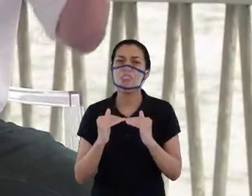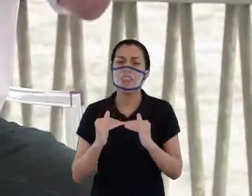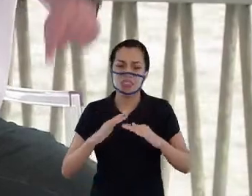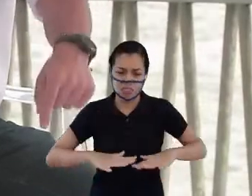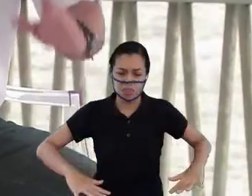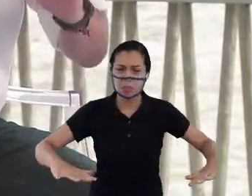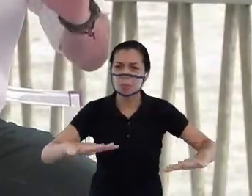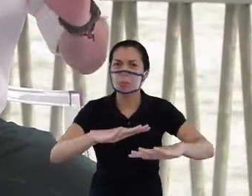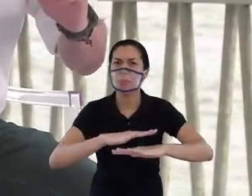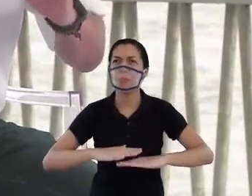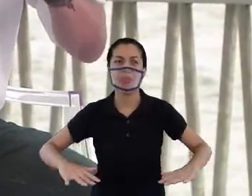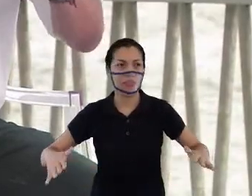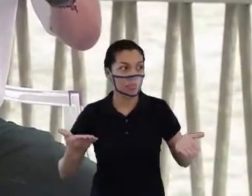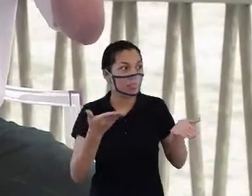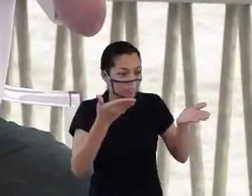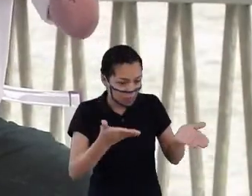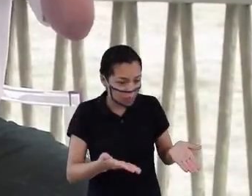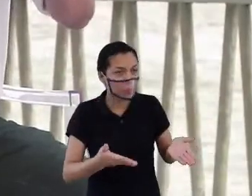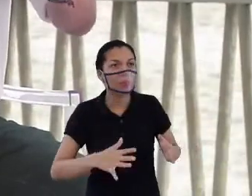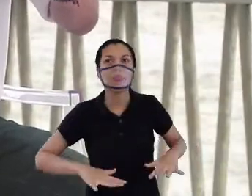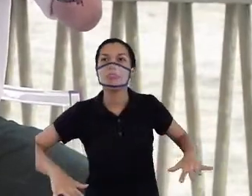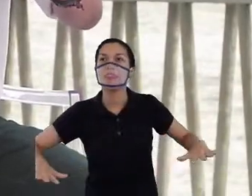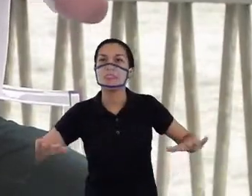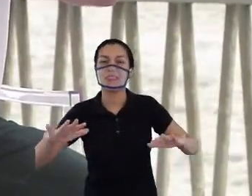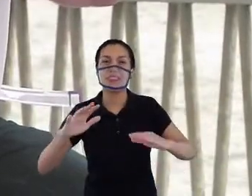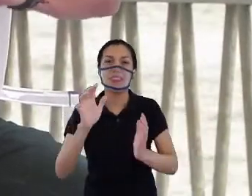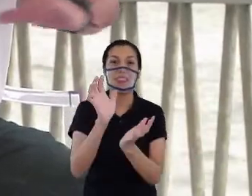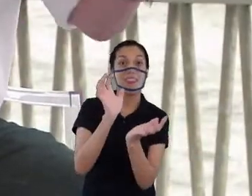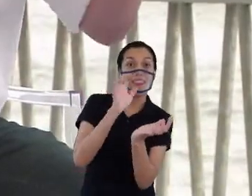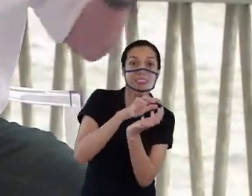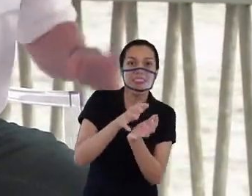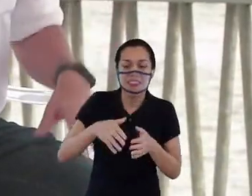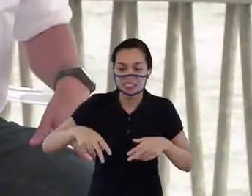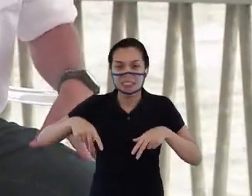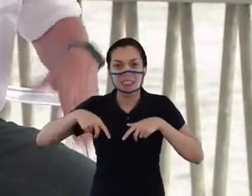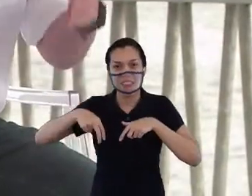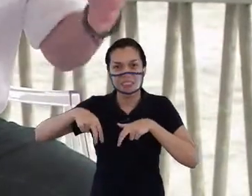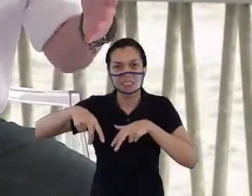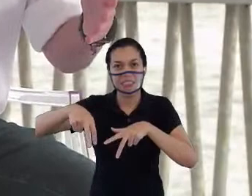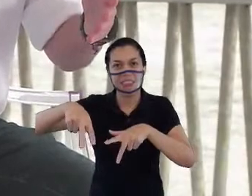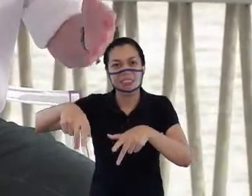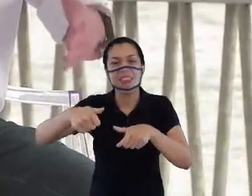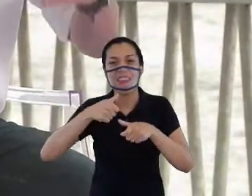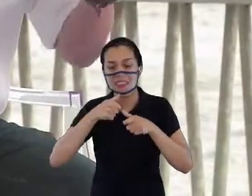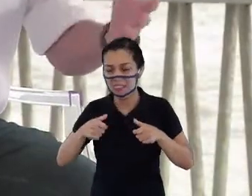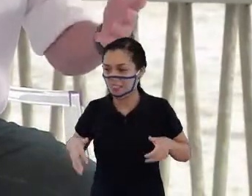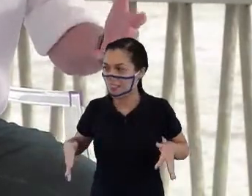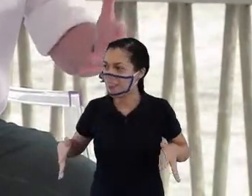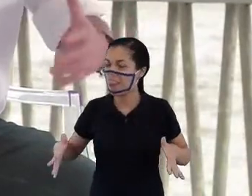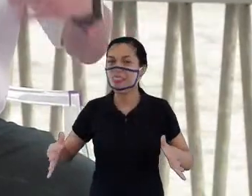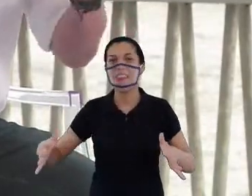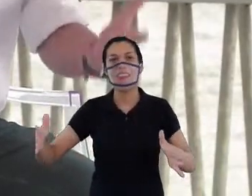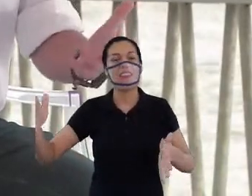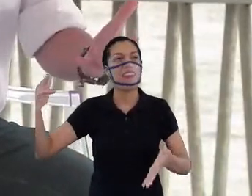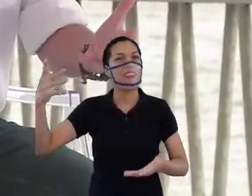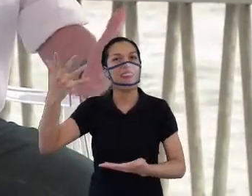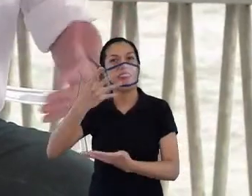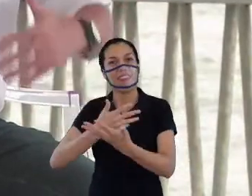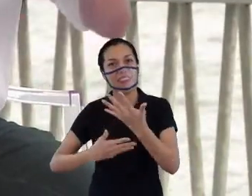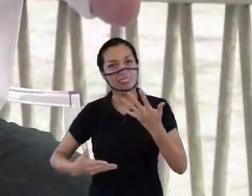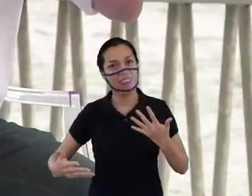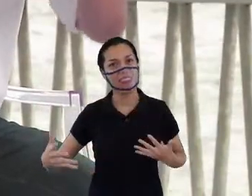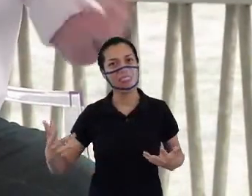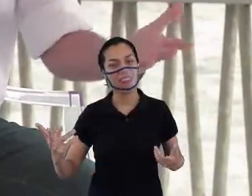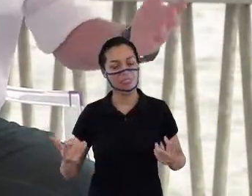todos, así como este malecón que se convirtió en un símbolo de que todos podemos gozar de áreas y de espacios para la vida